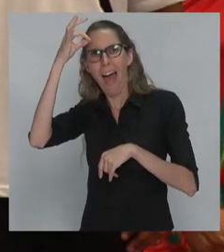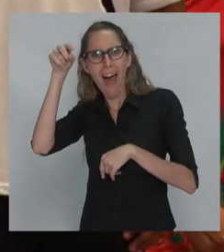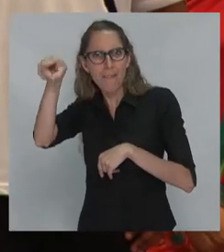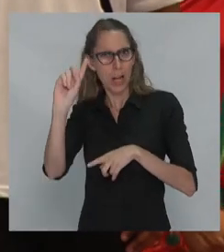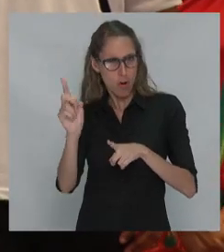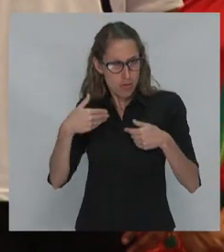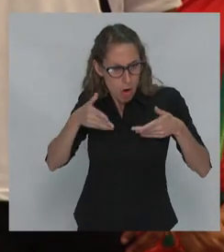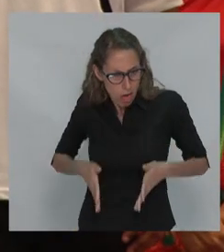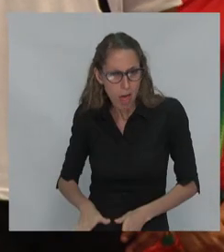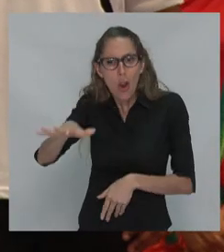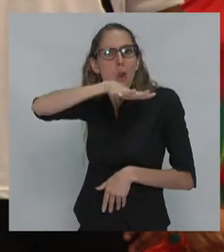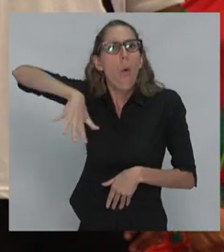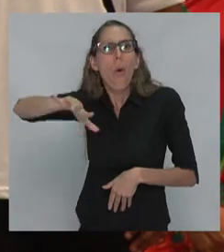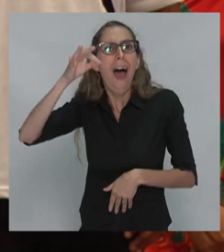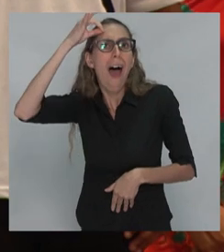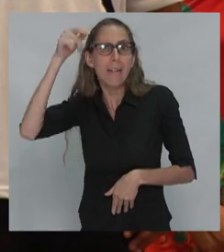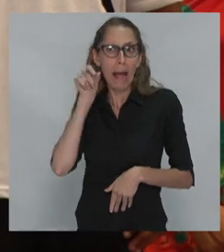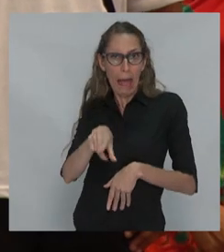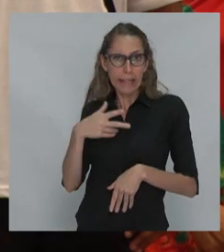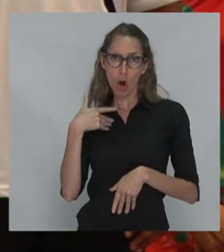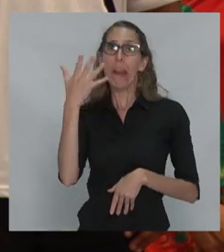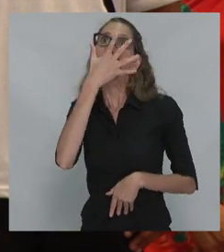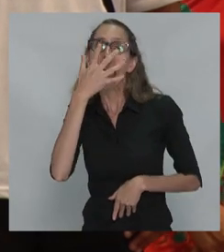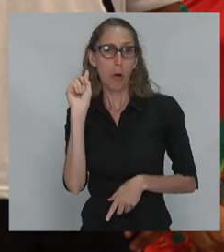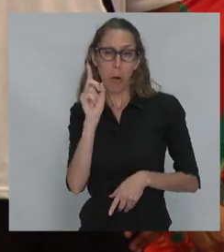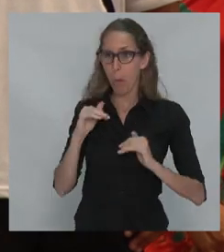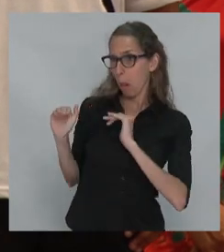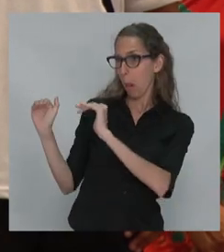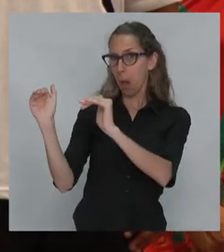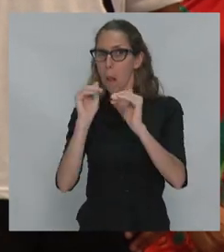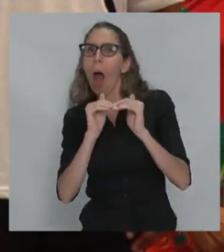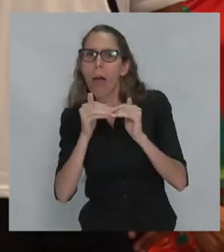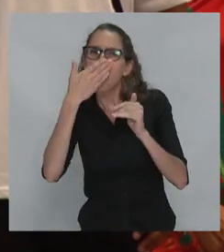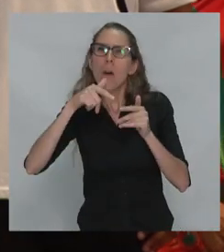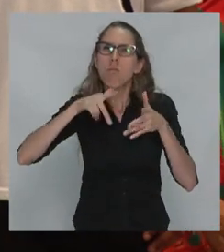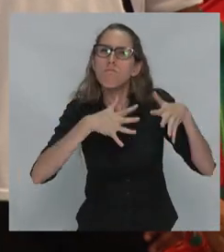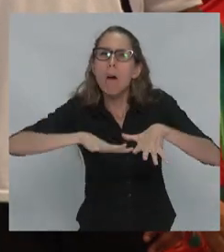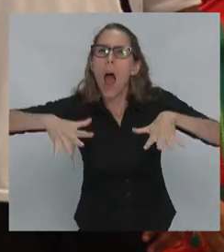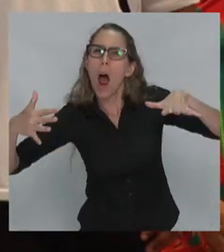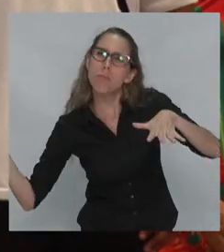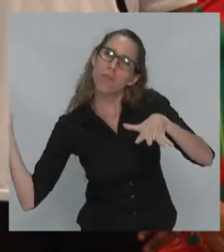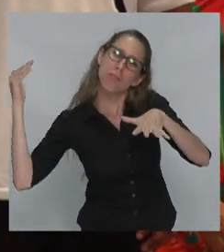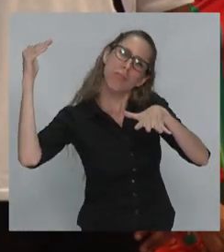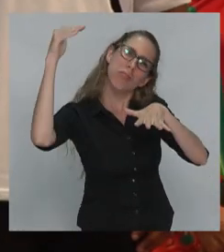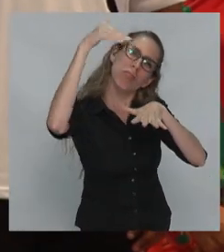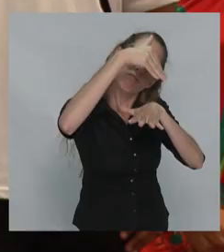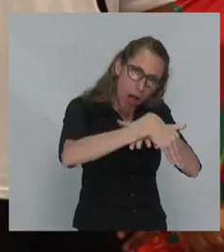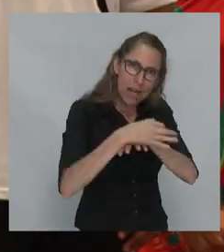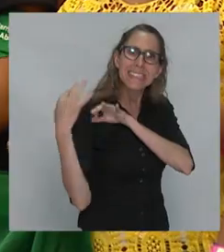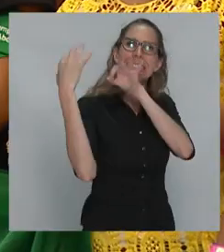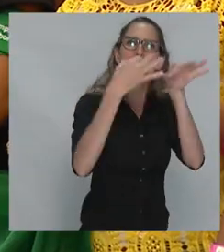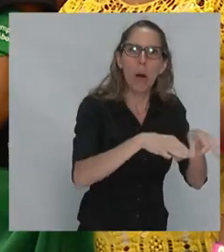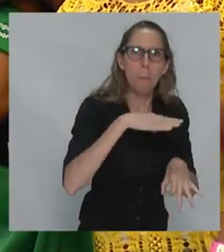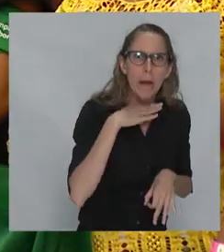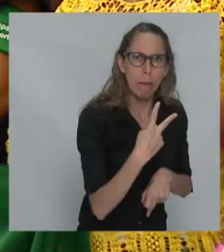era negro. Cuando crucé el Atlántico, llego a México, me dice que soy